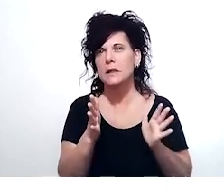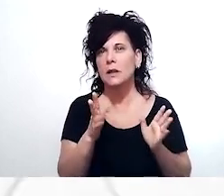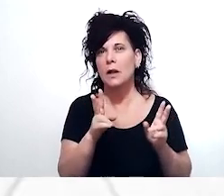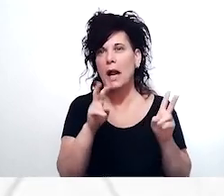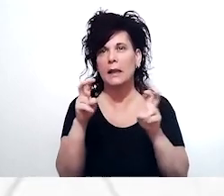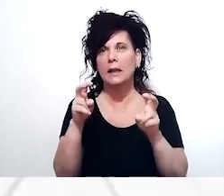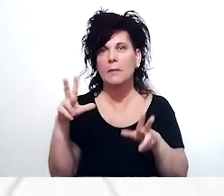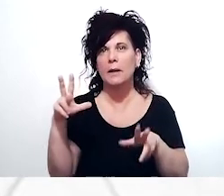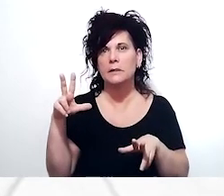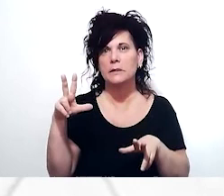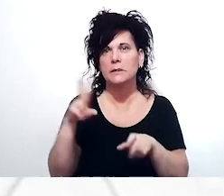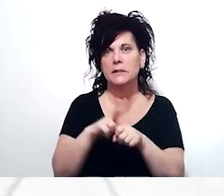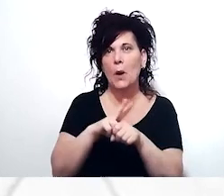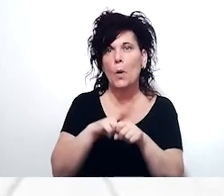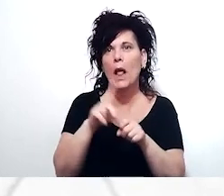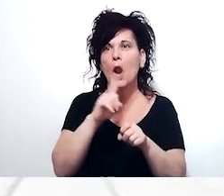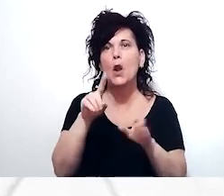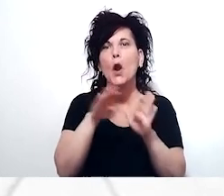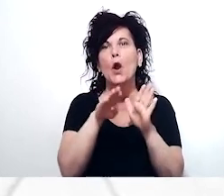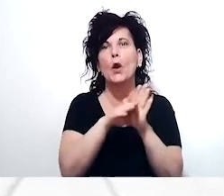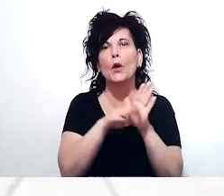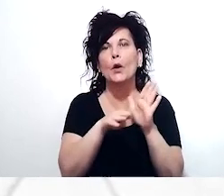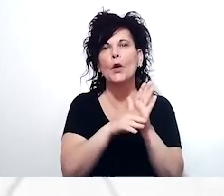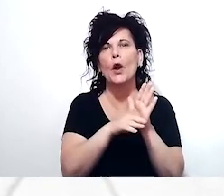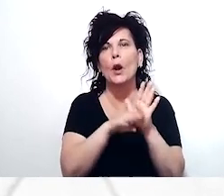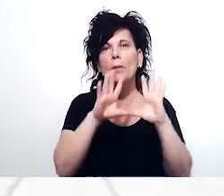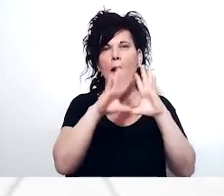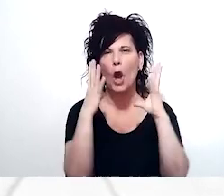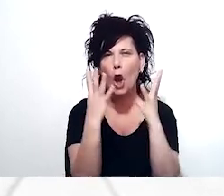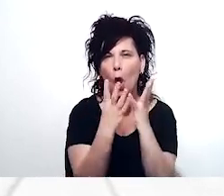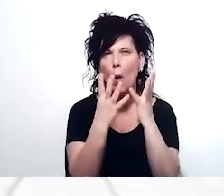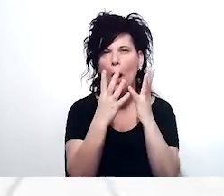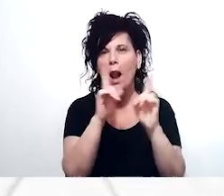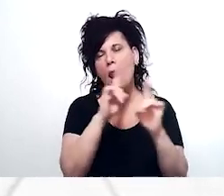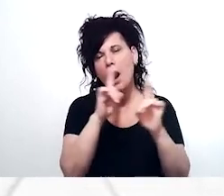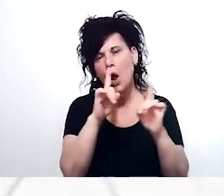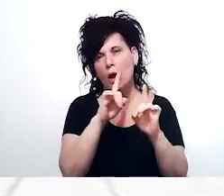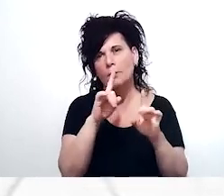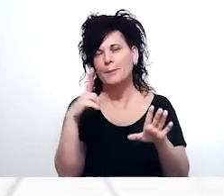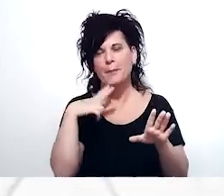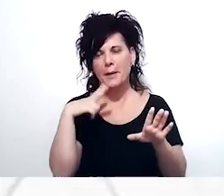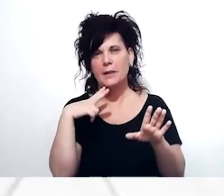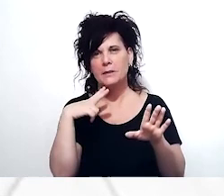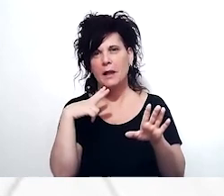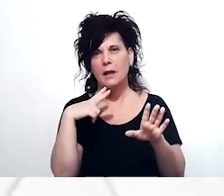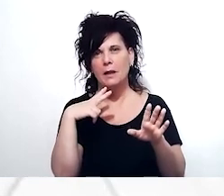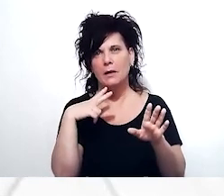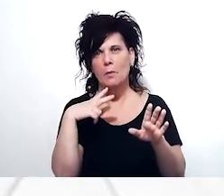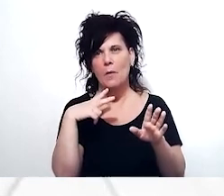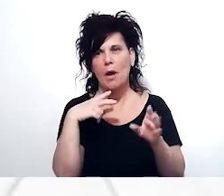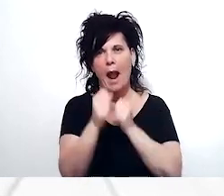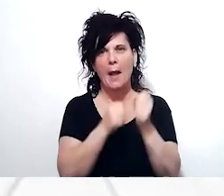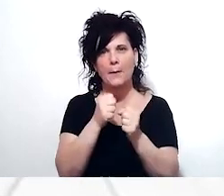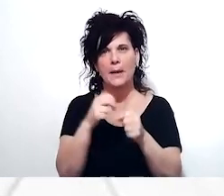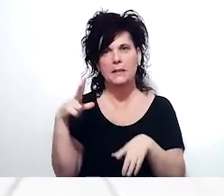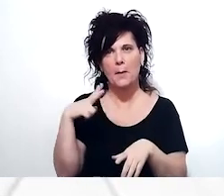al tema de la seguridad, no tenemos una normativa global sobre temas de privacidad, sino que, bueno, un poco las empresas